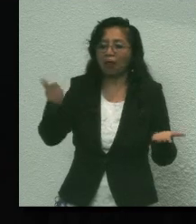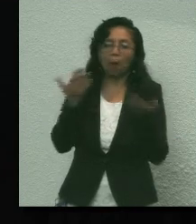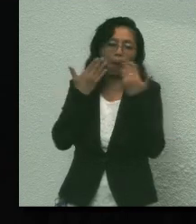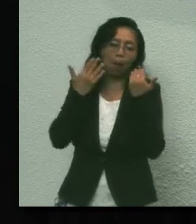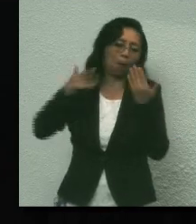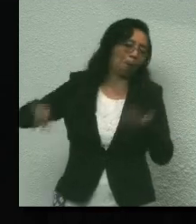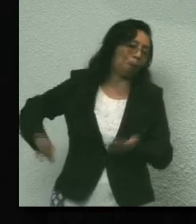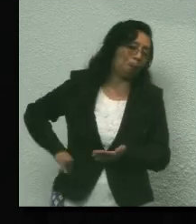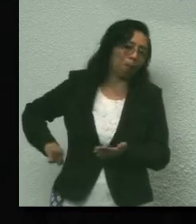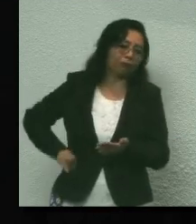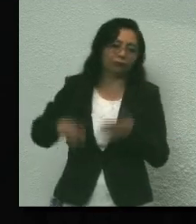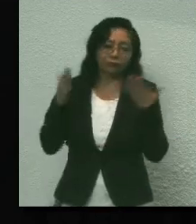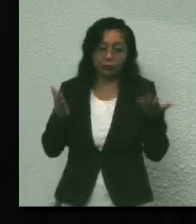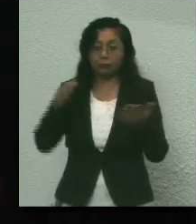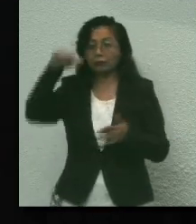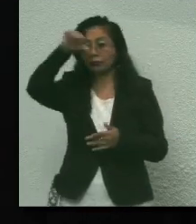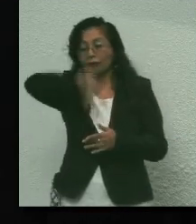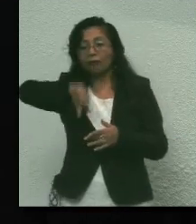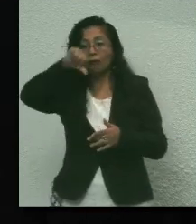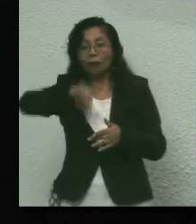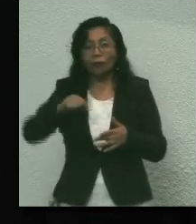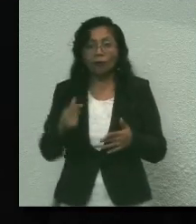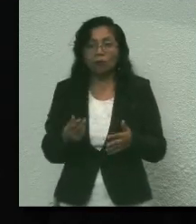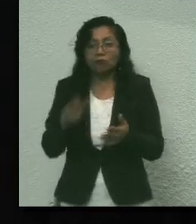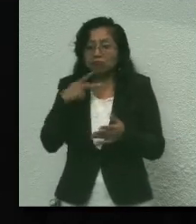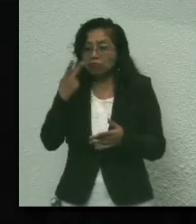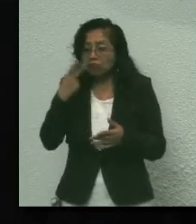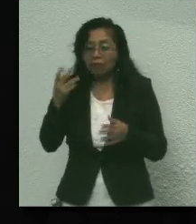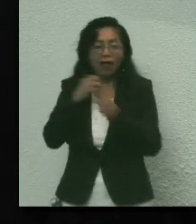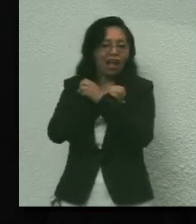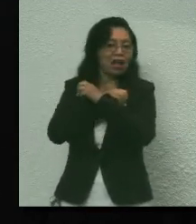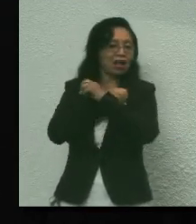demás. Hoy hay que hablar claro,